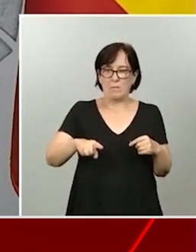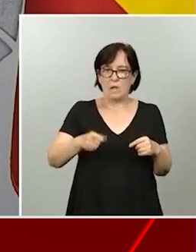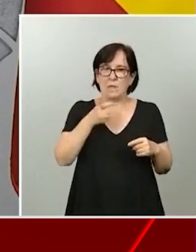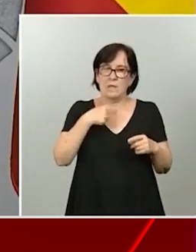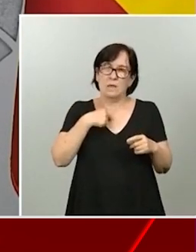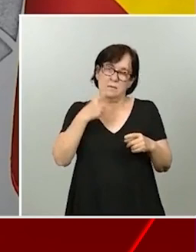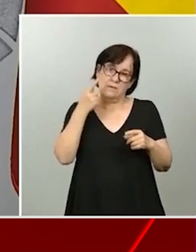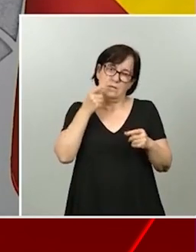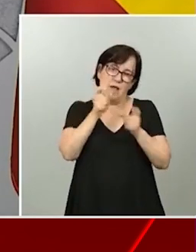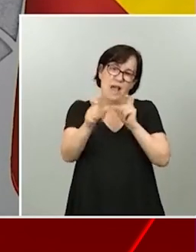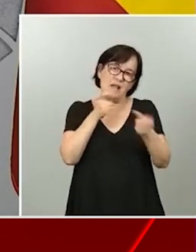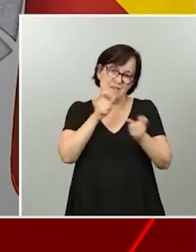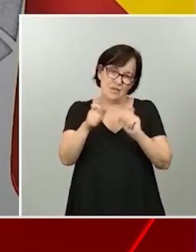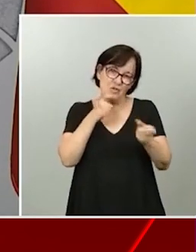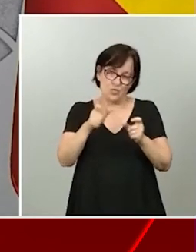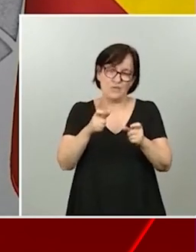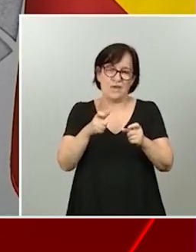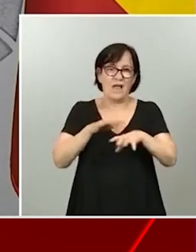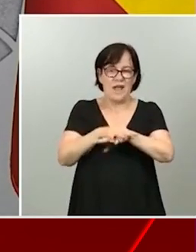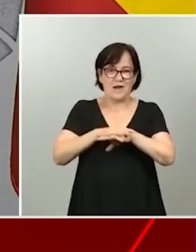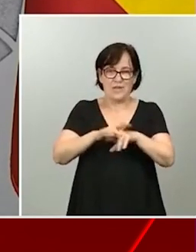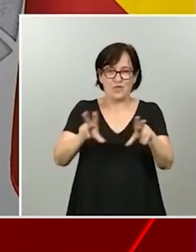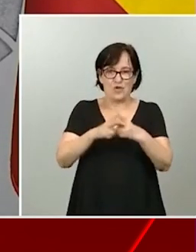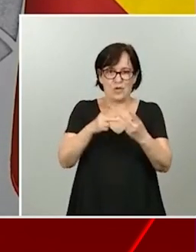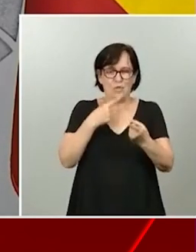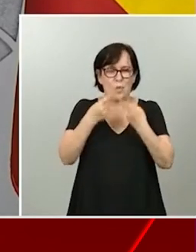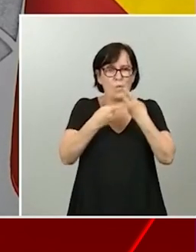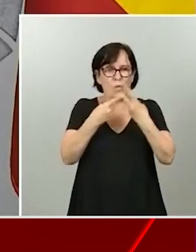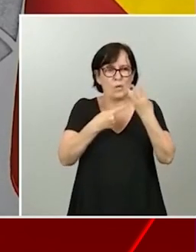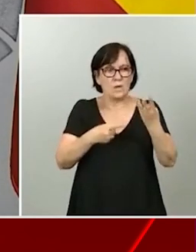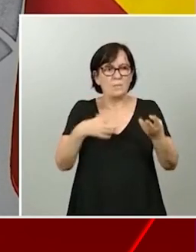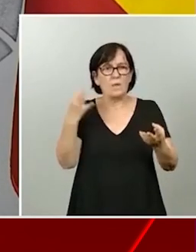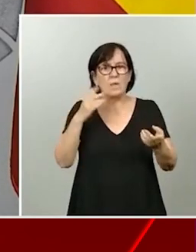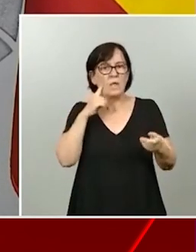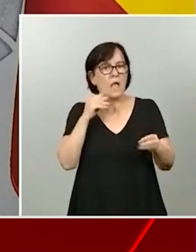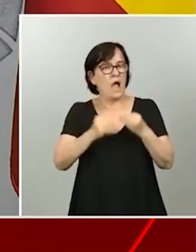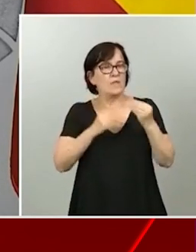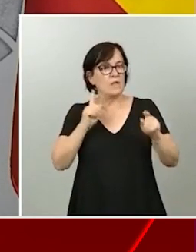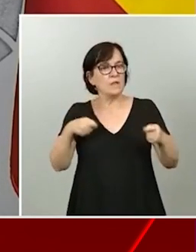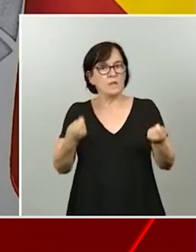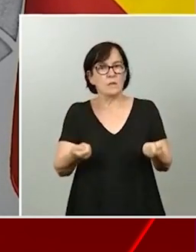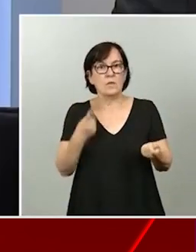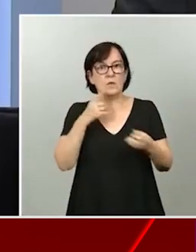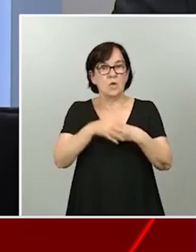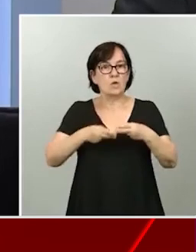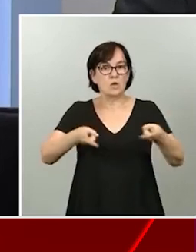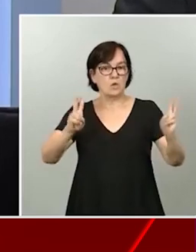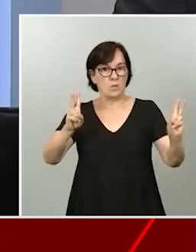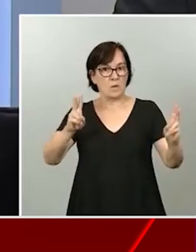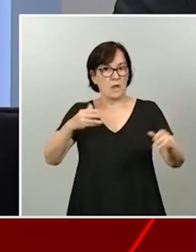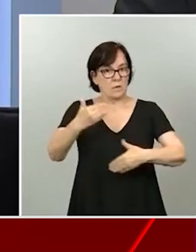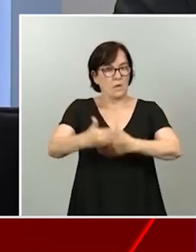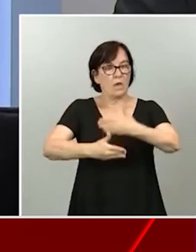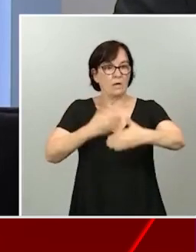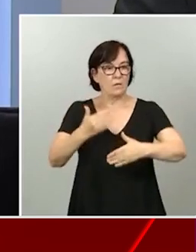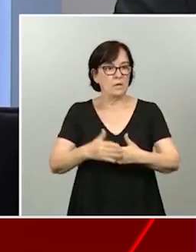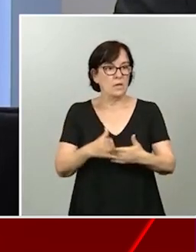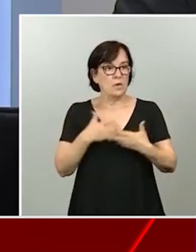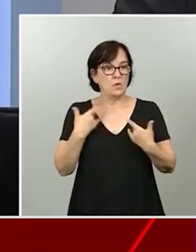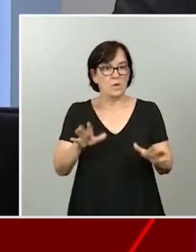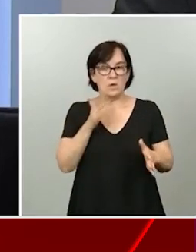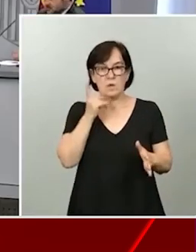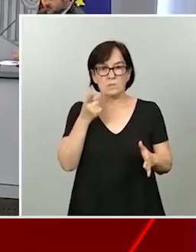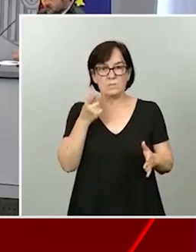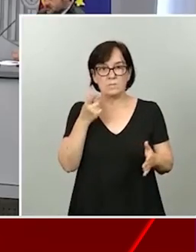de inmediato y no los sectores que forman parte de la sociedad y que pueden presionar al gobierno para que